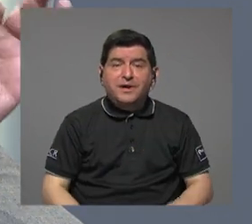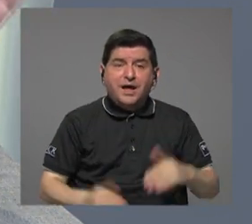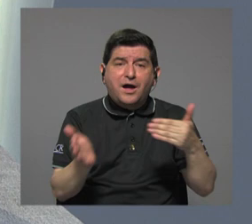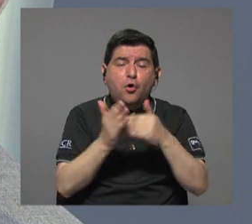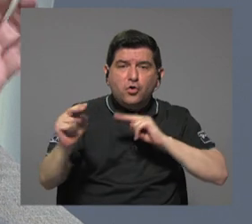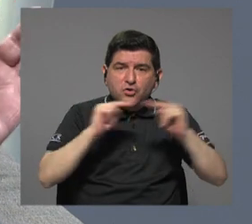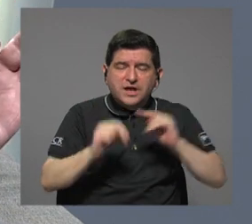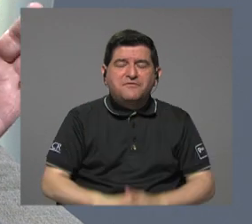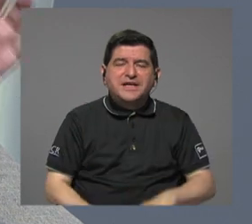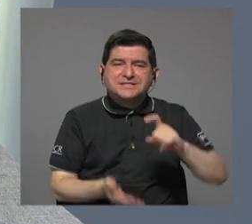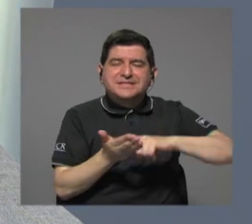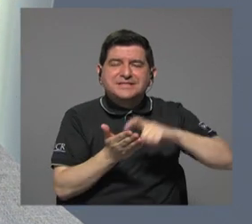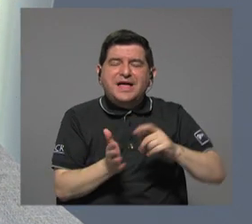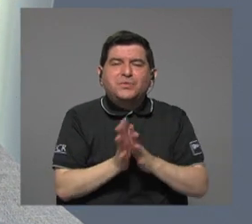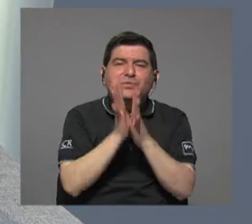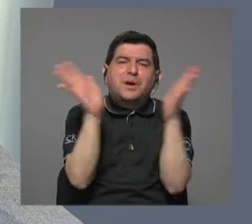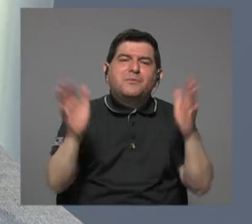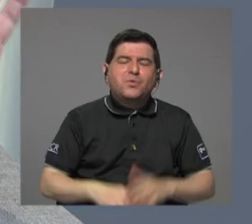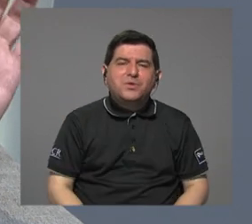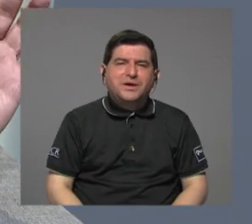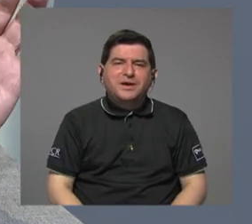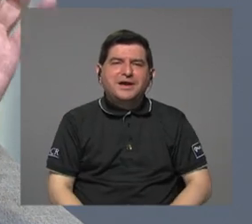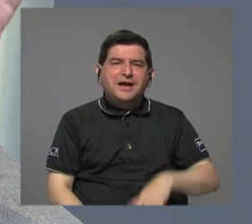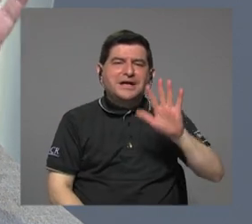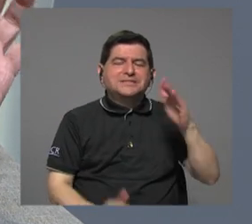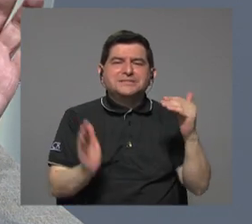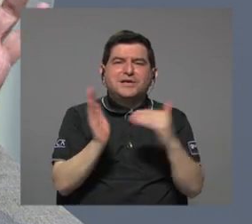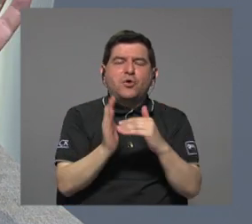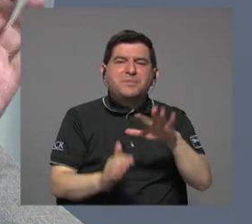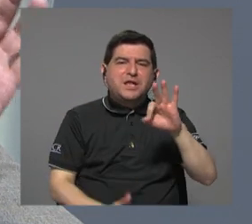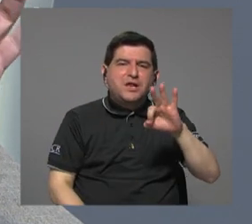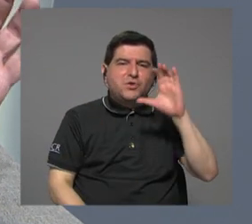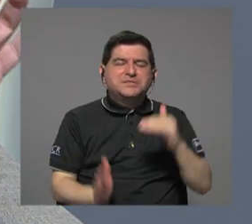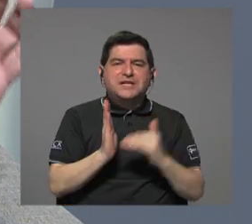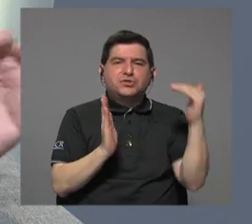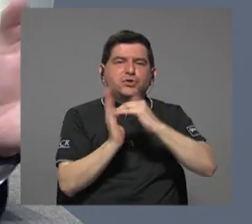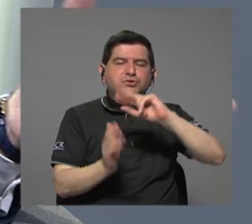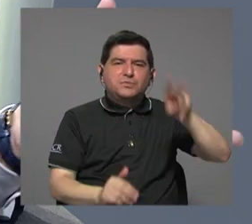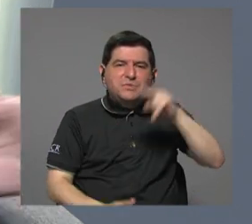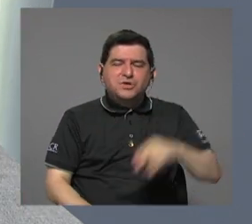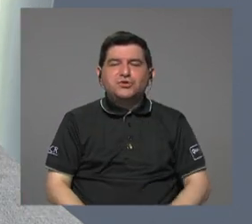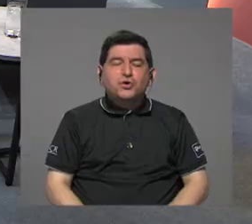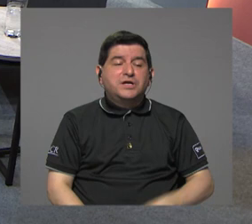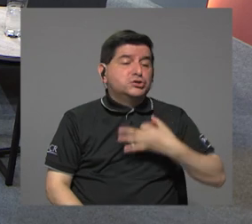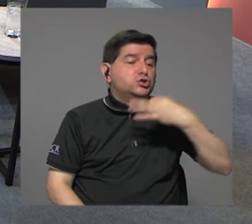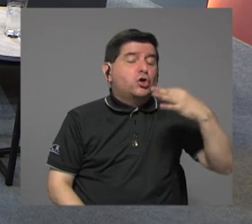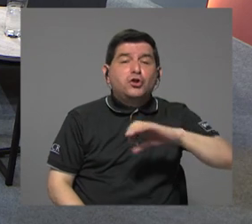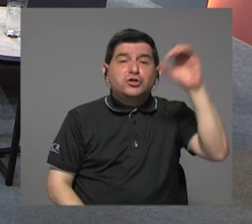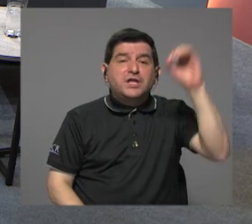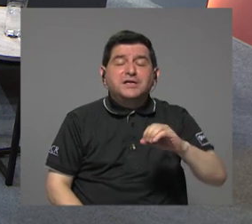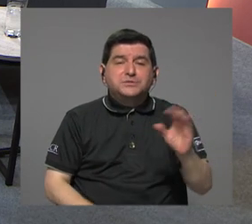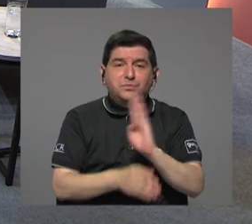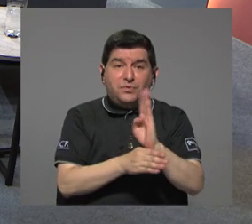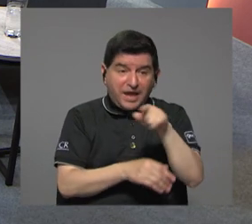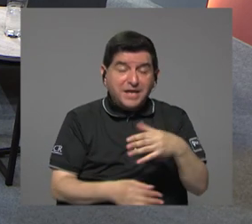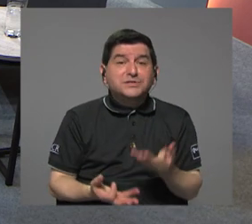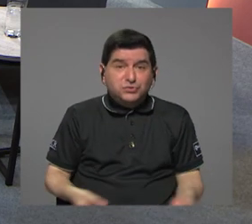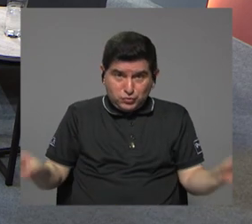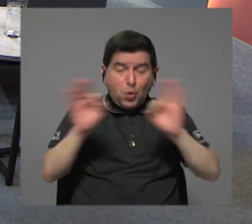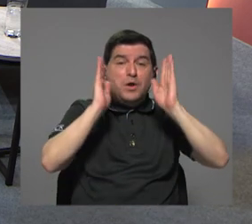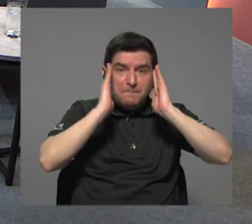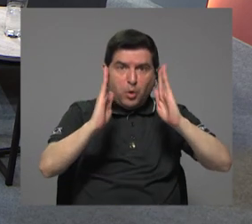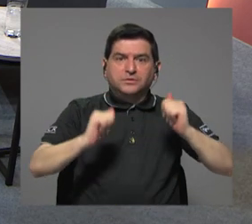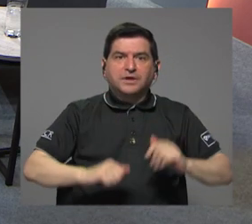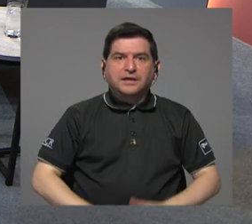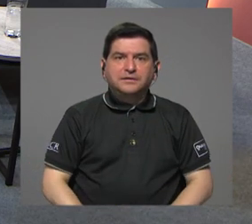de la deuda pública es de 5 mil 900 millones de colones diarios de intereses eso sí vale la pena en salem para